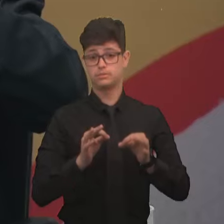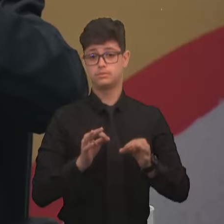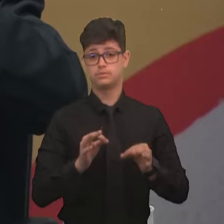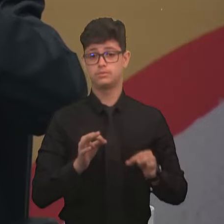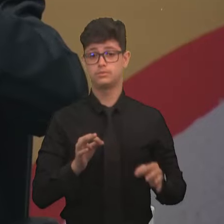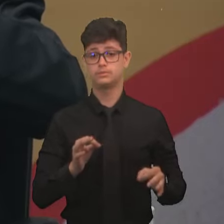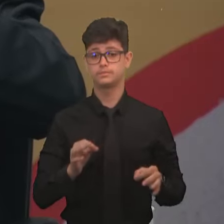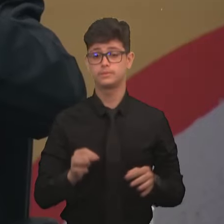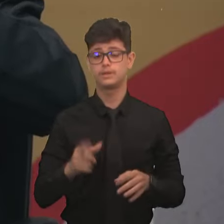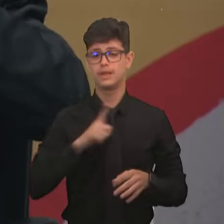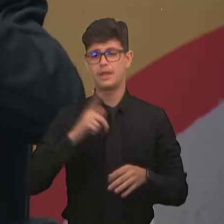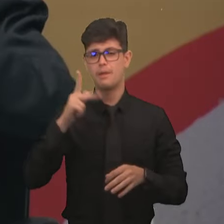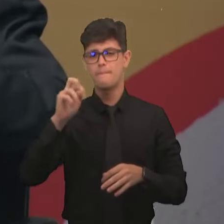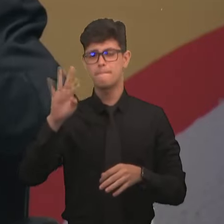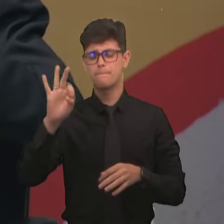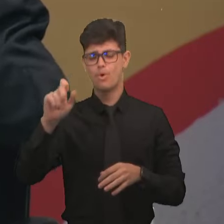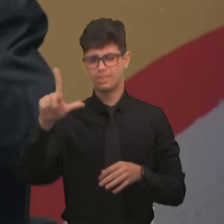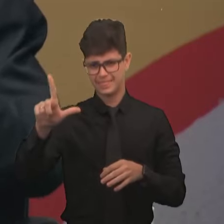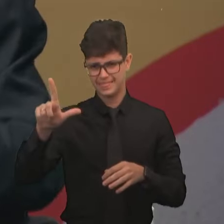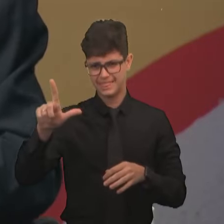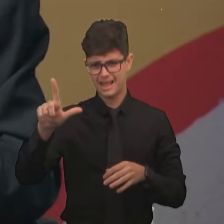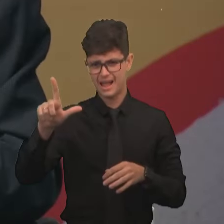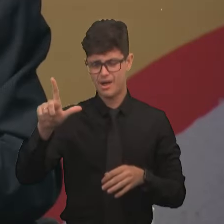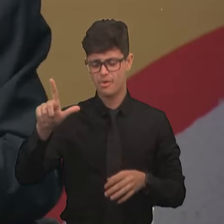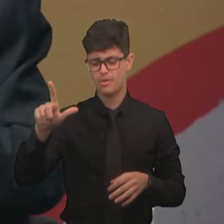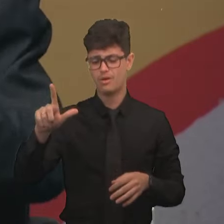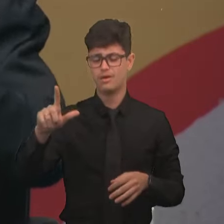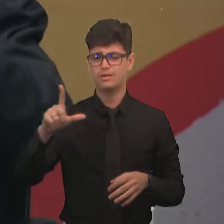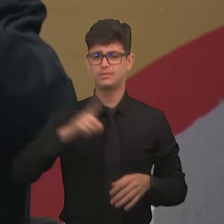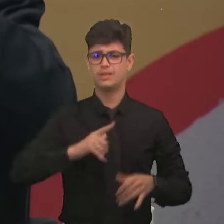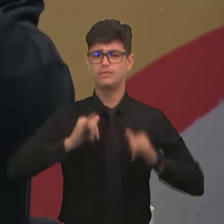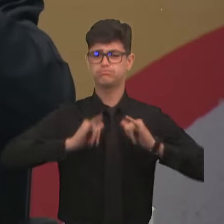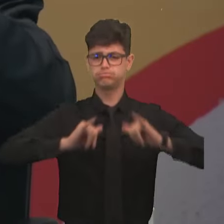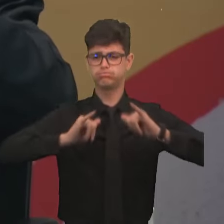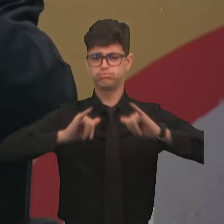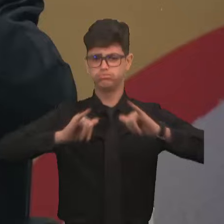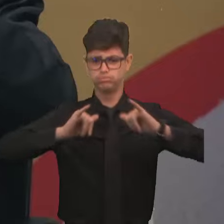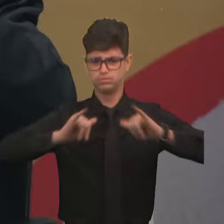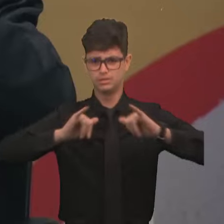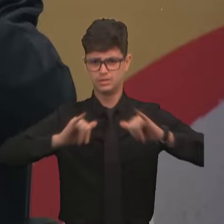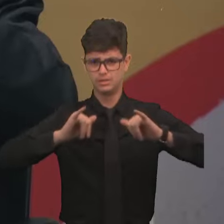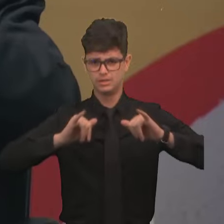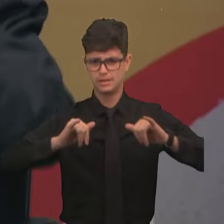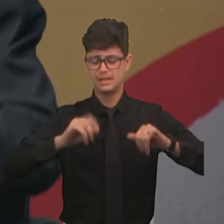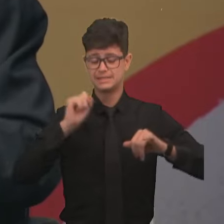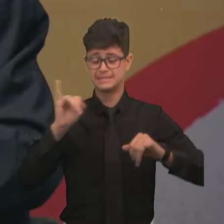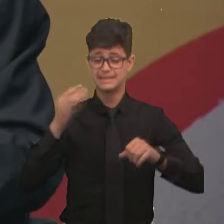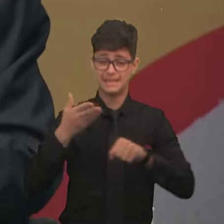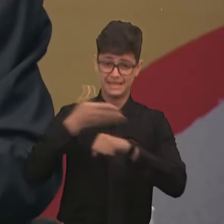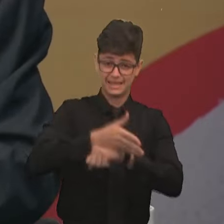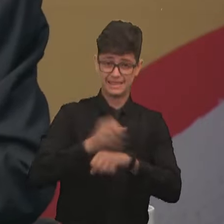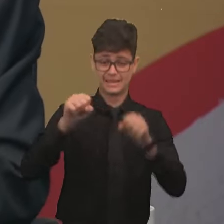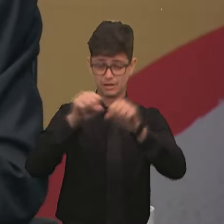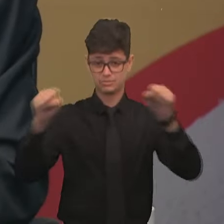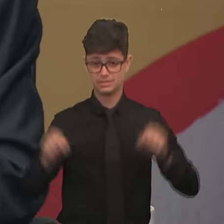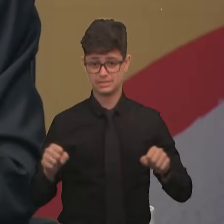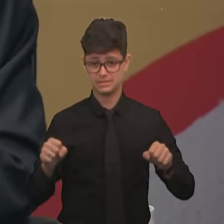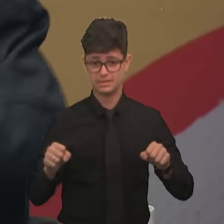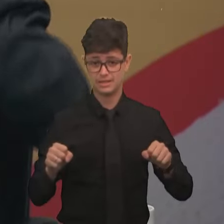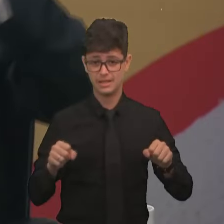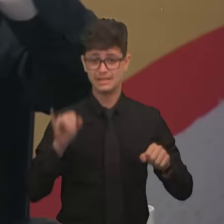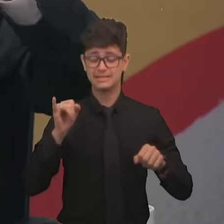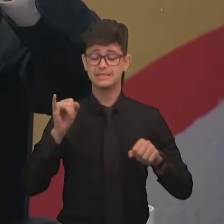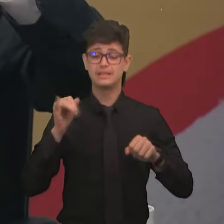brevemente y va a funcionar un portal de servicios con todos los operadores jurídicos para que entren en el sistema